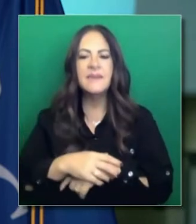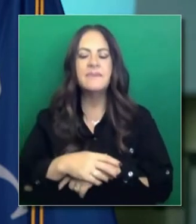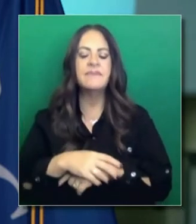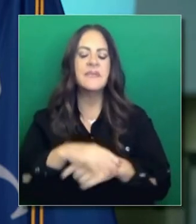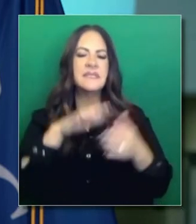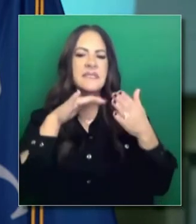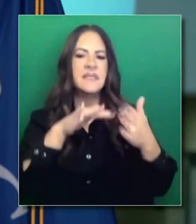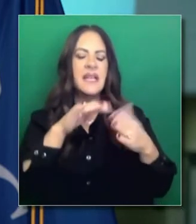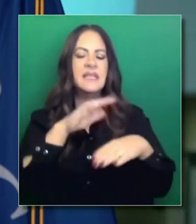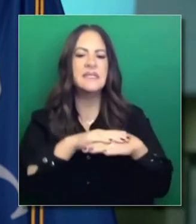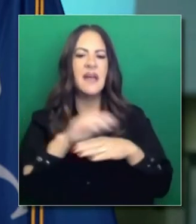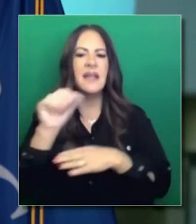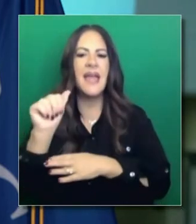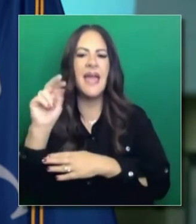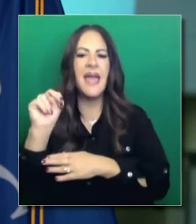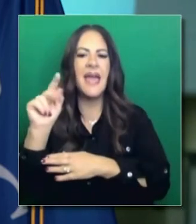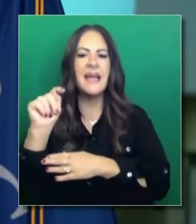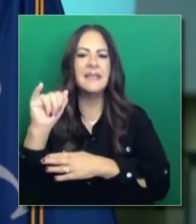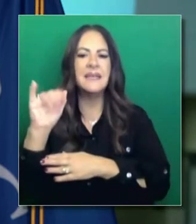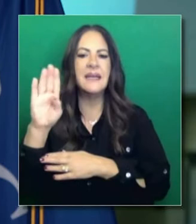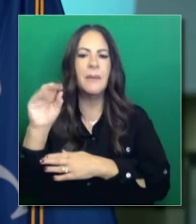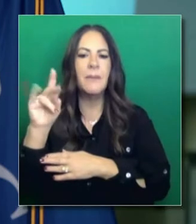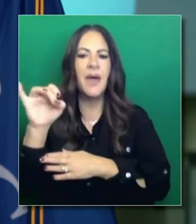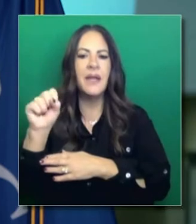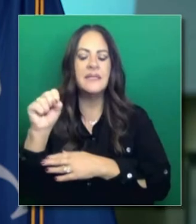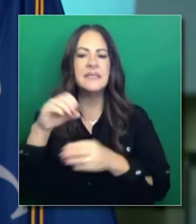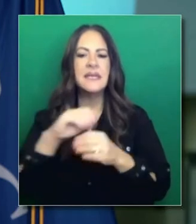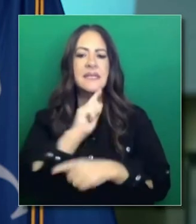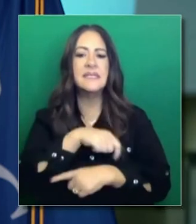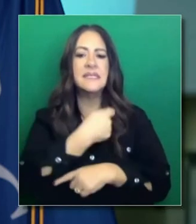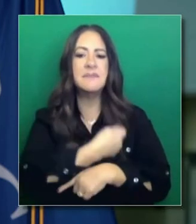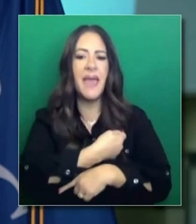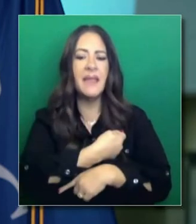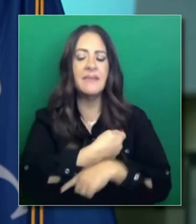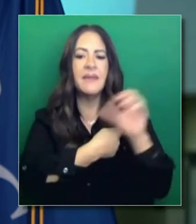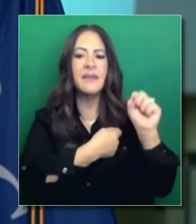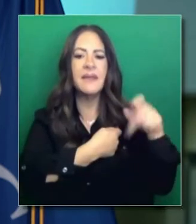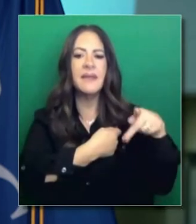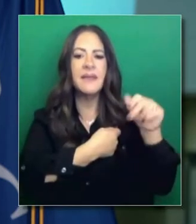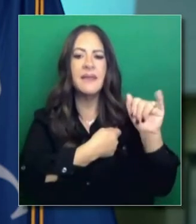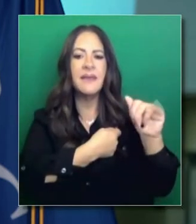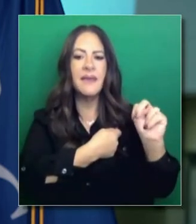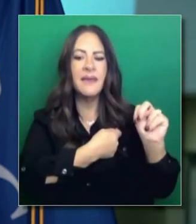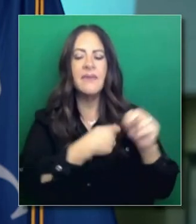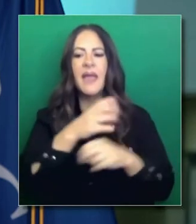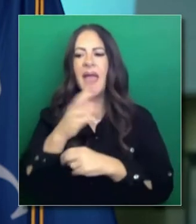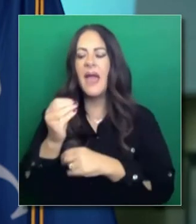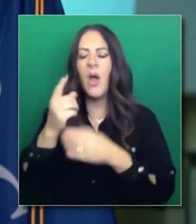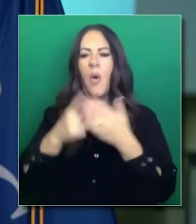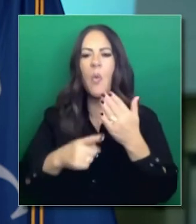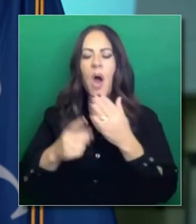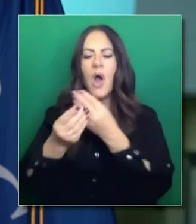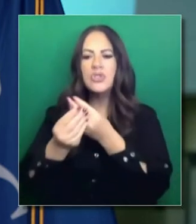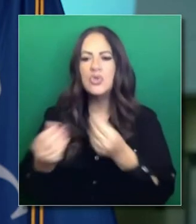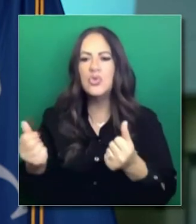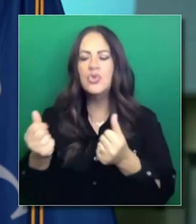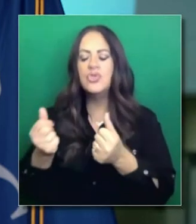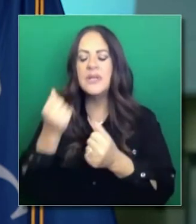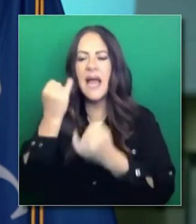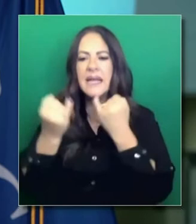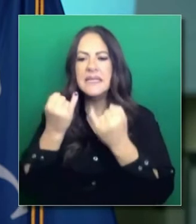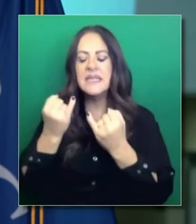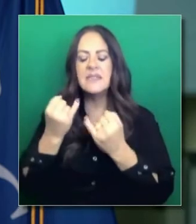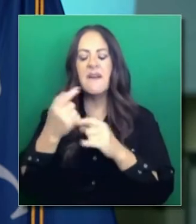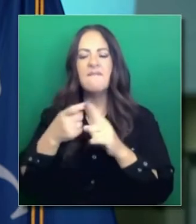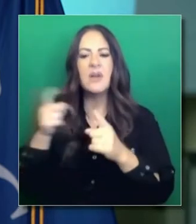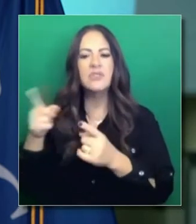de escuelas, también estudios en España sobre estrategias y soluciones, también en lugares como Australia. Y ella